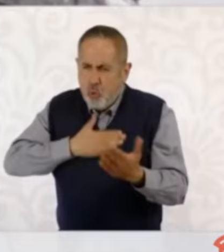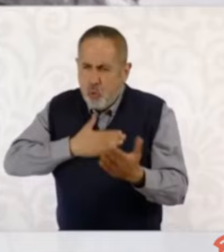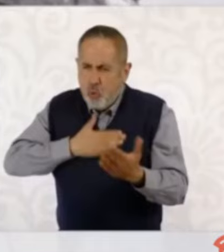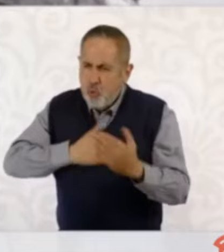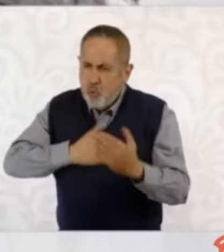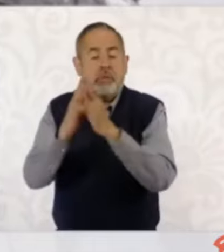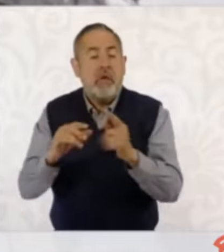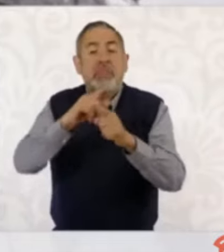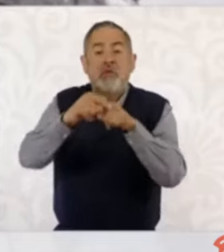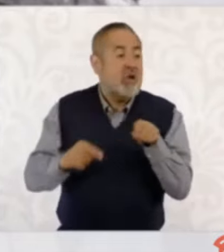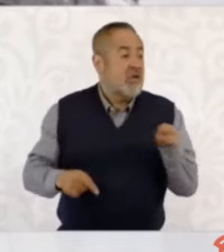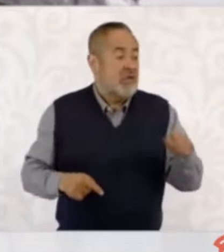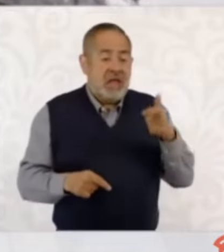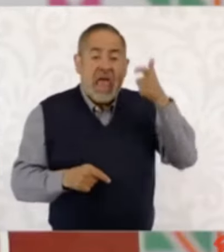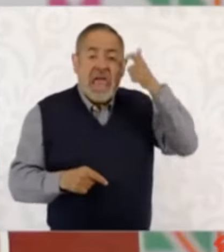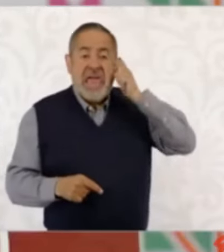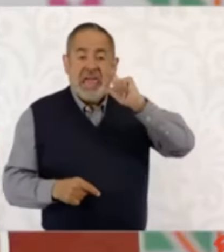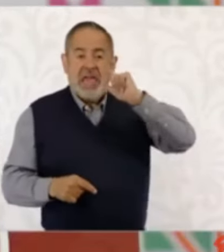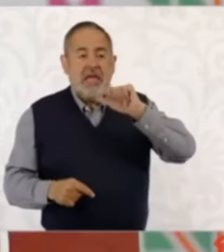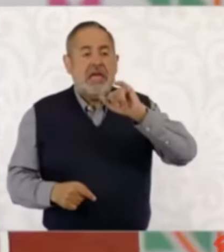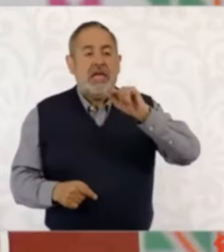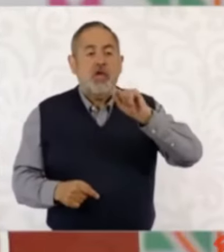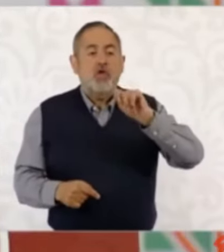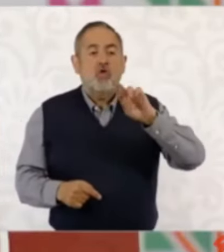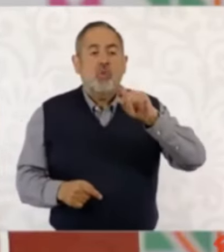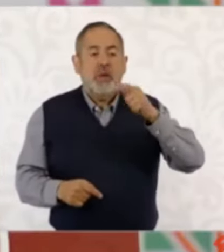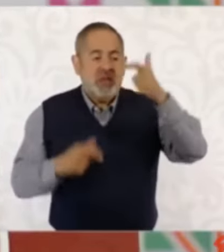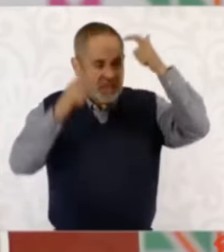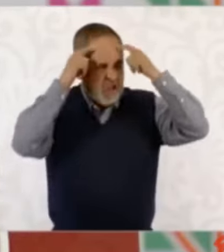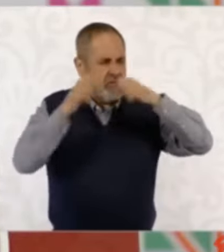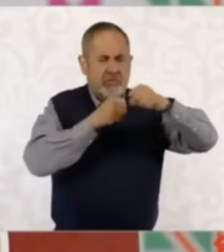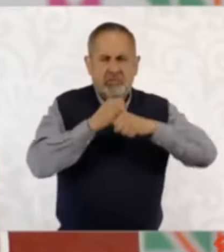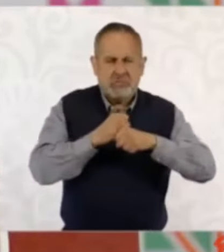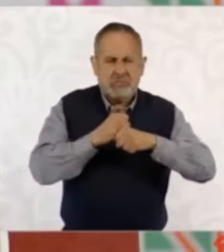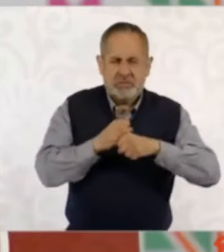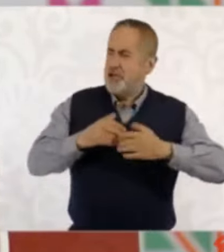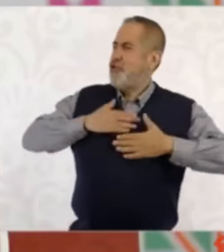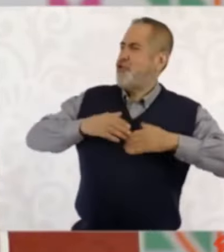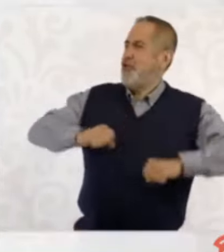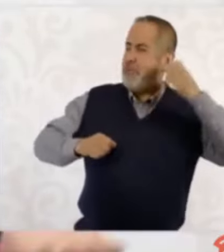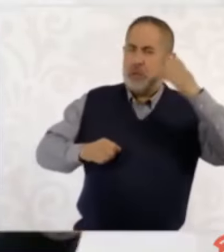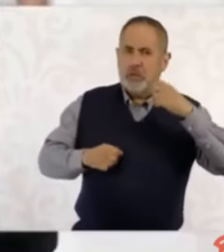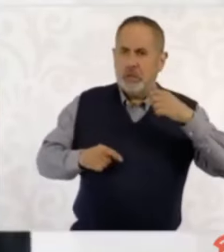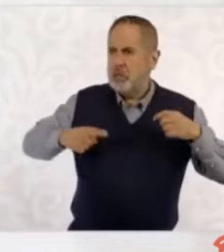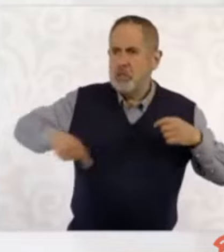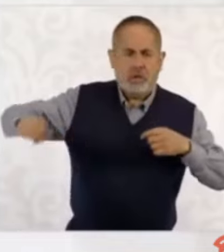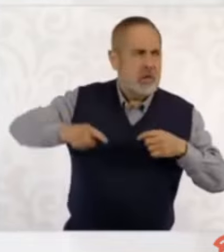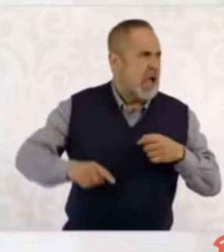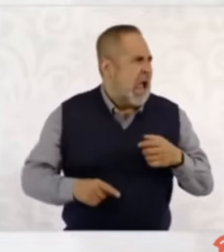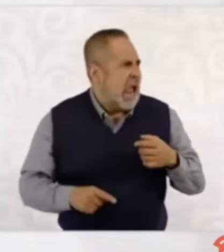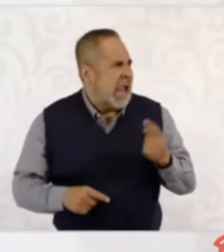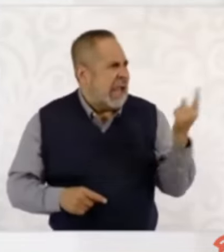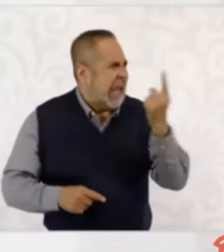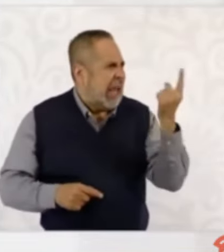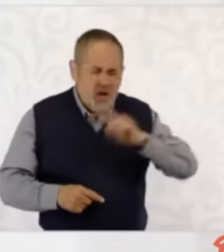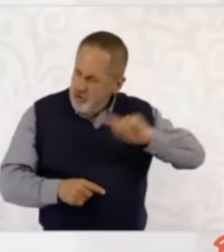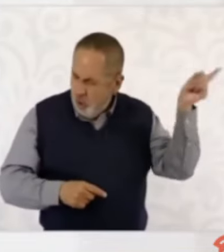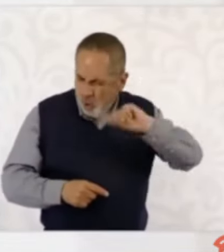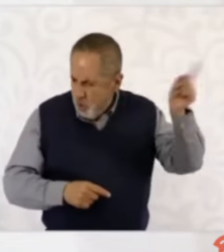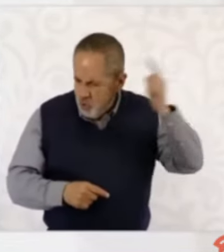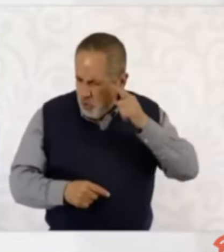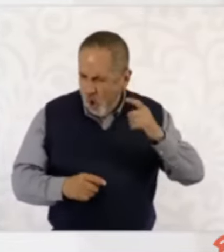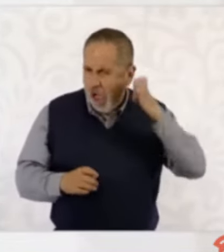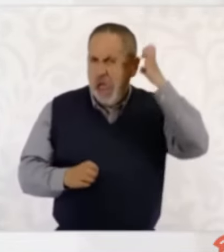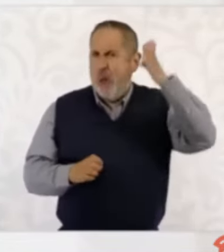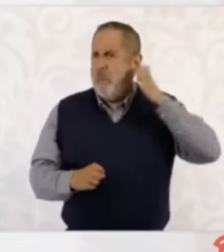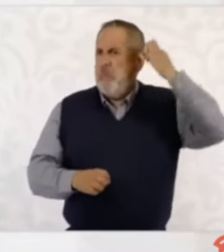llega Iturbide, se pone la corona y le dicen, perdóname, no luchamos tantos años para llegar a que se ponga un emperador,